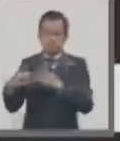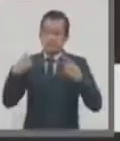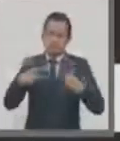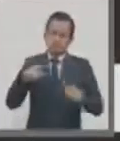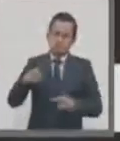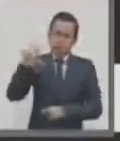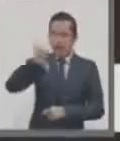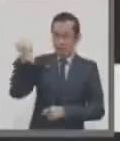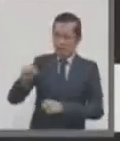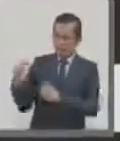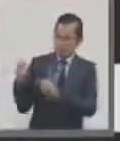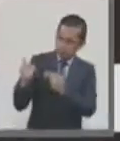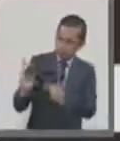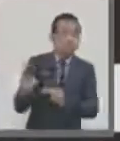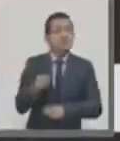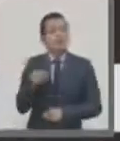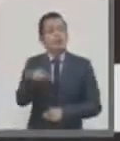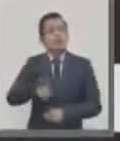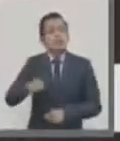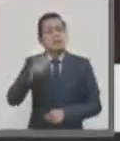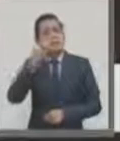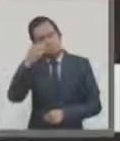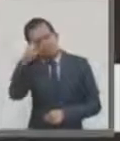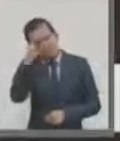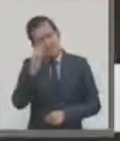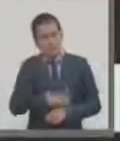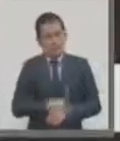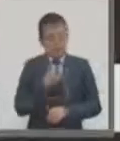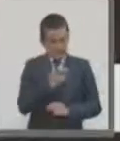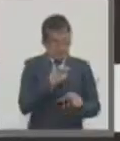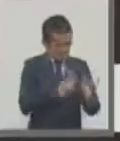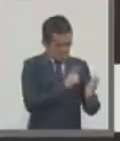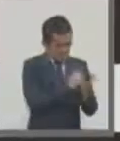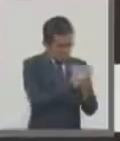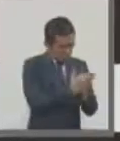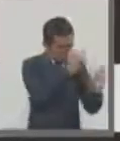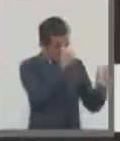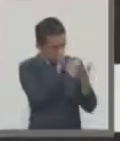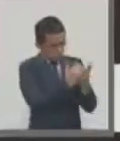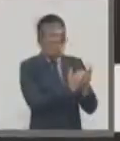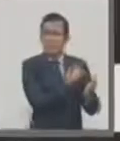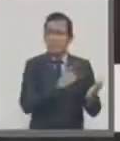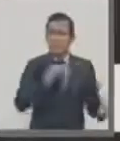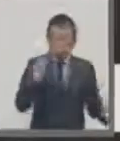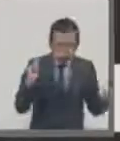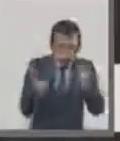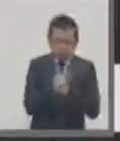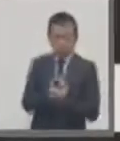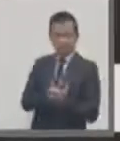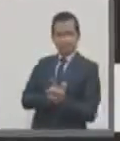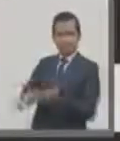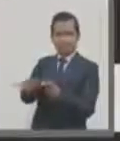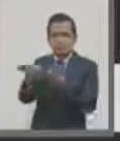menester que tales acciones se traduzcan en apoyo real para sus comunidades, ya que